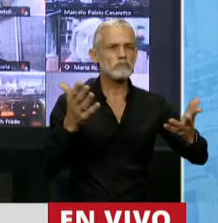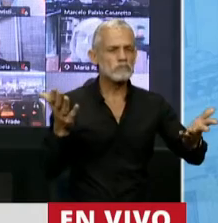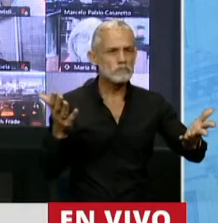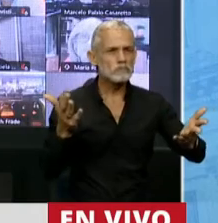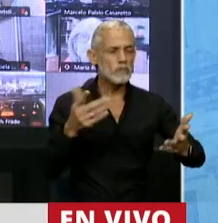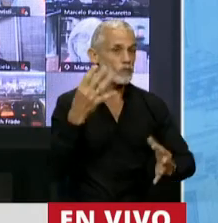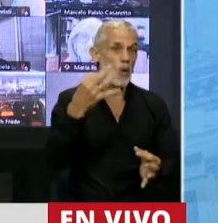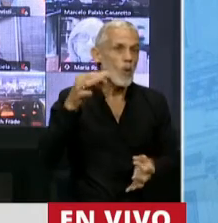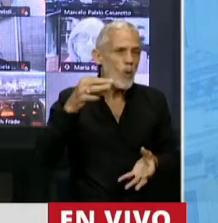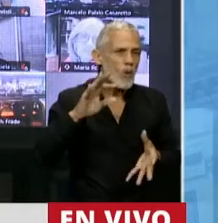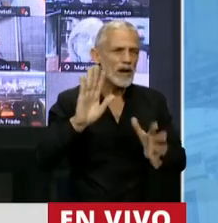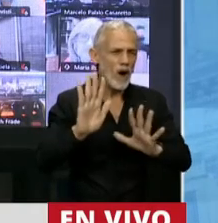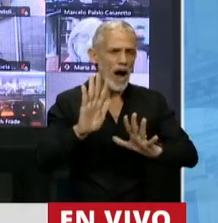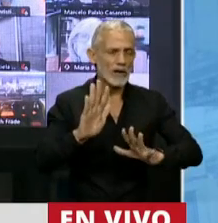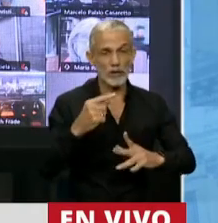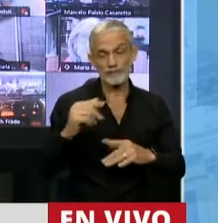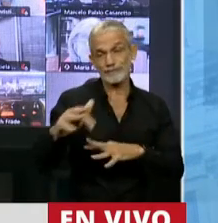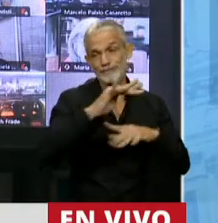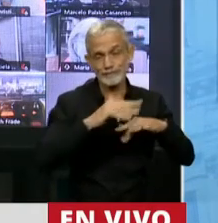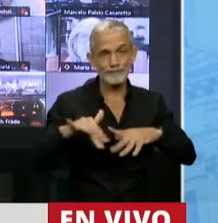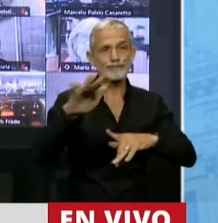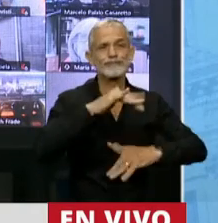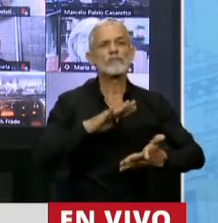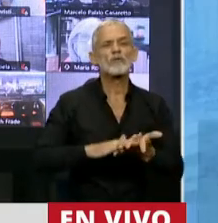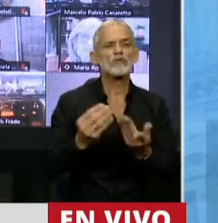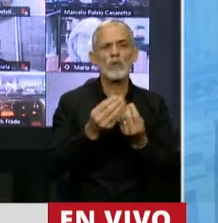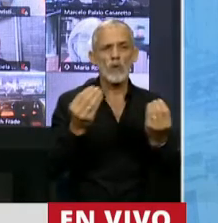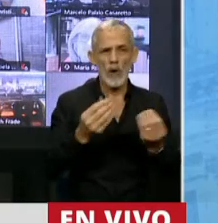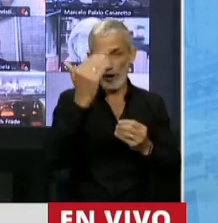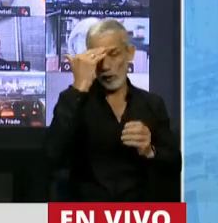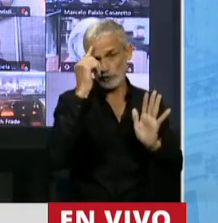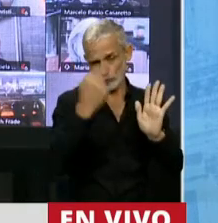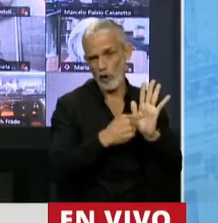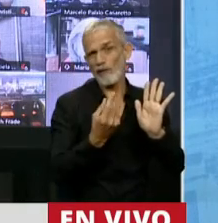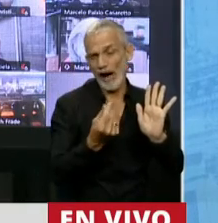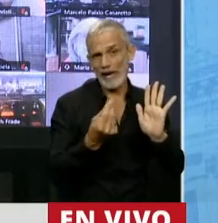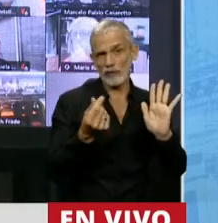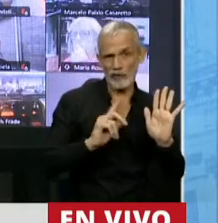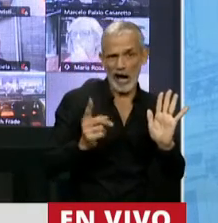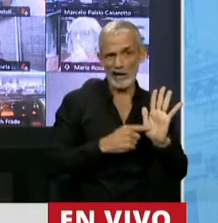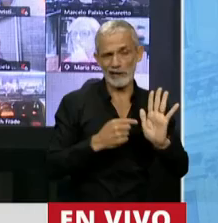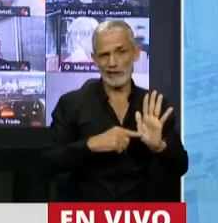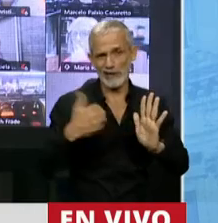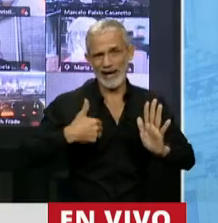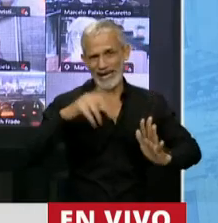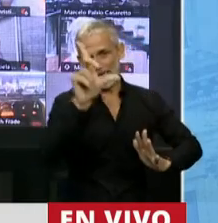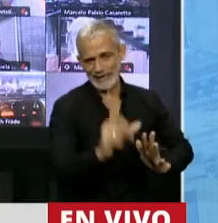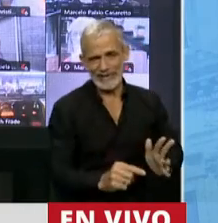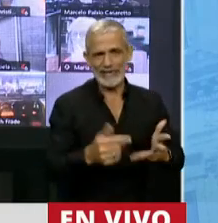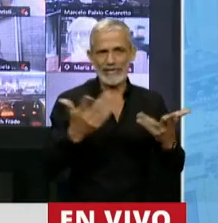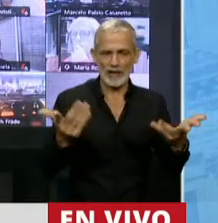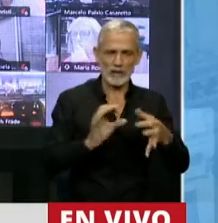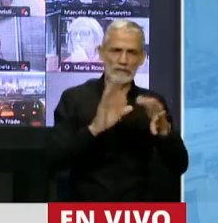No fue el único. Hoy se habló mucho de la constitucionalidad y de la República.